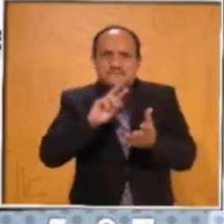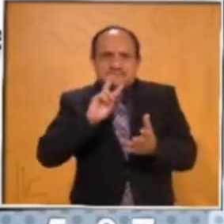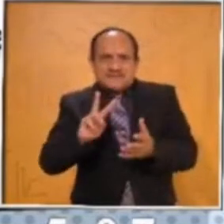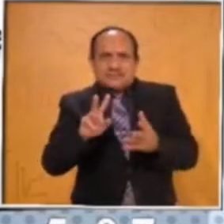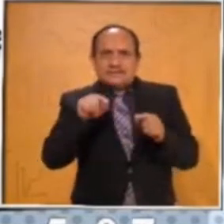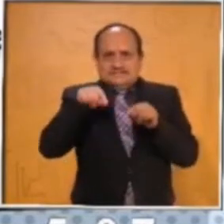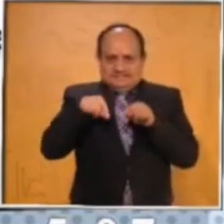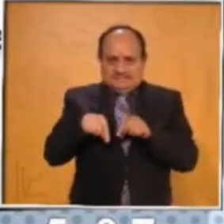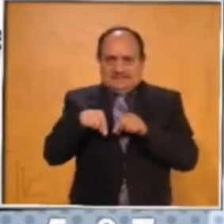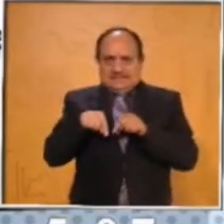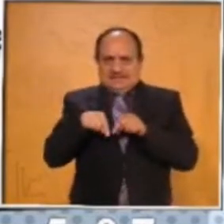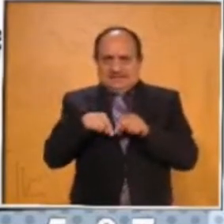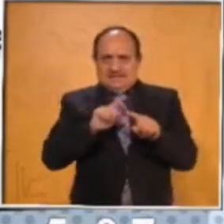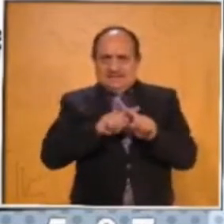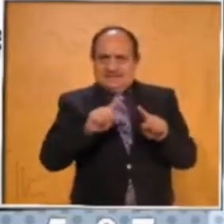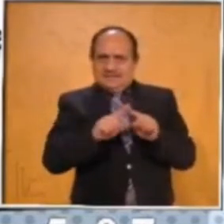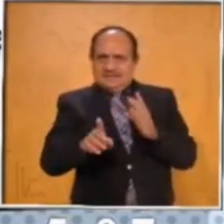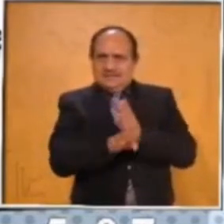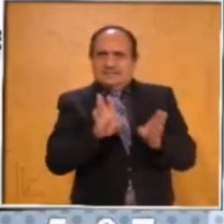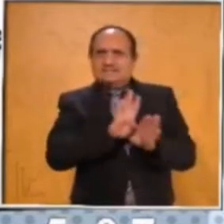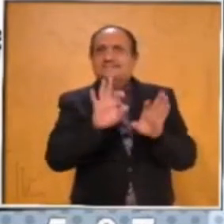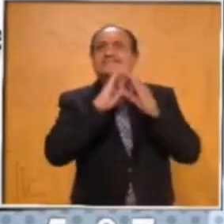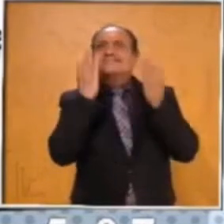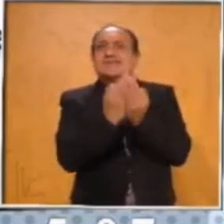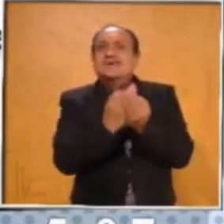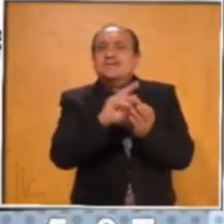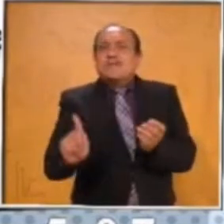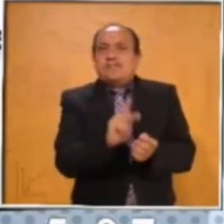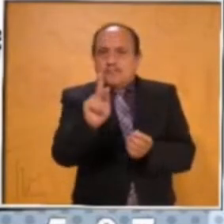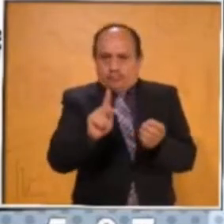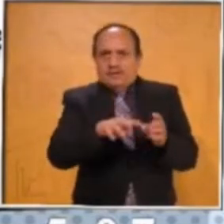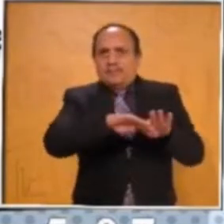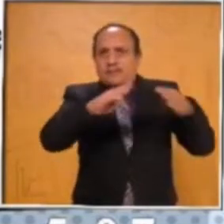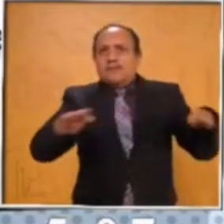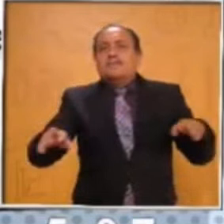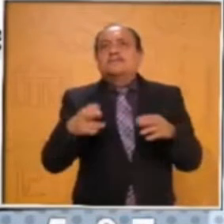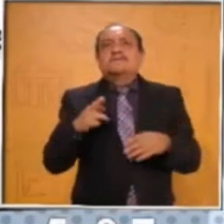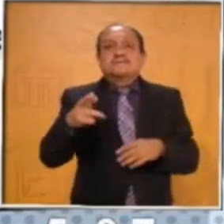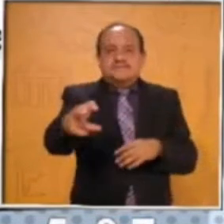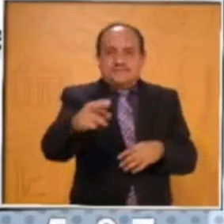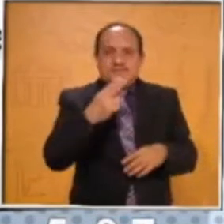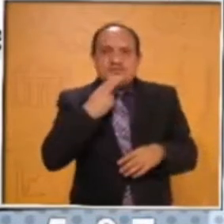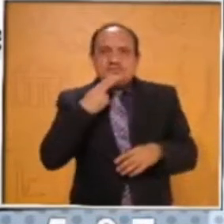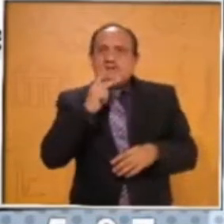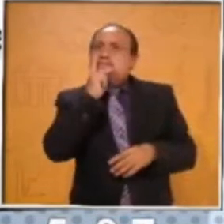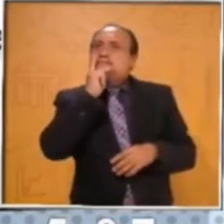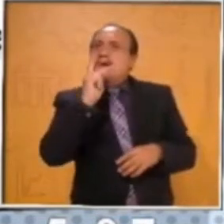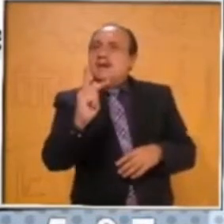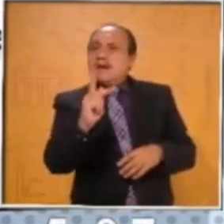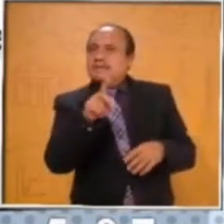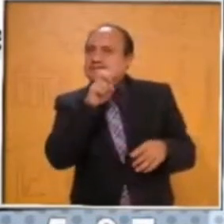ese lugar los distintos elementos, los pueblos, los montes, los ríos, utilizando palabras que